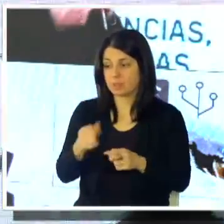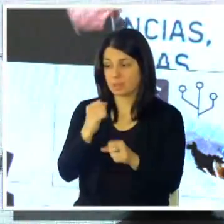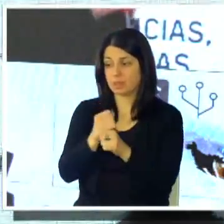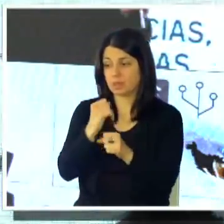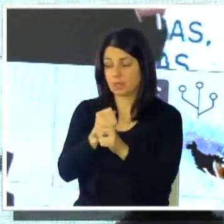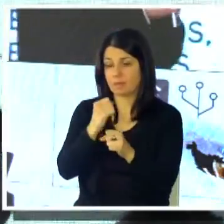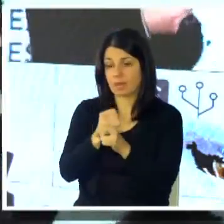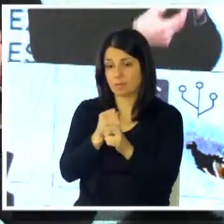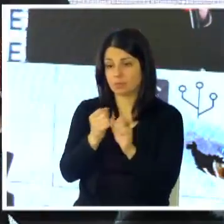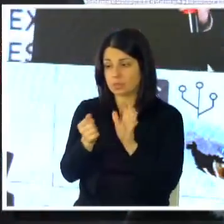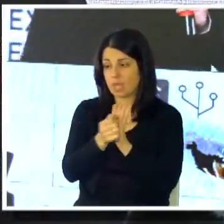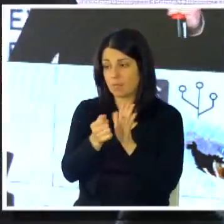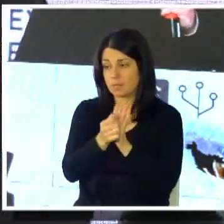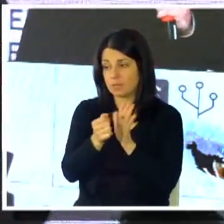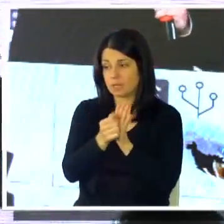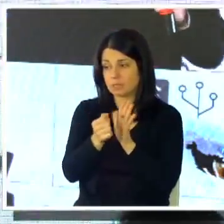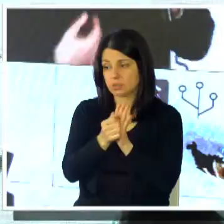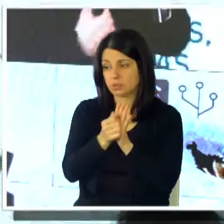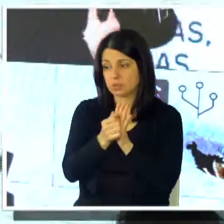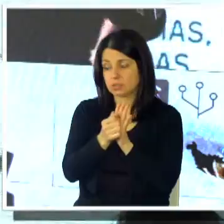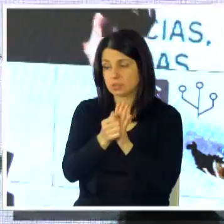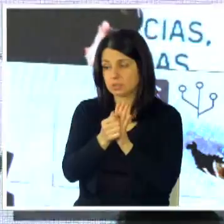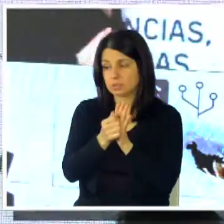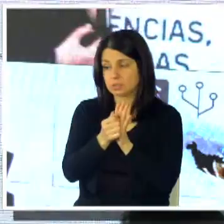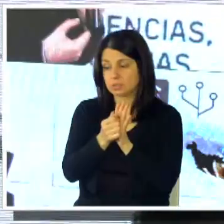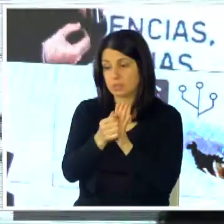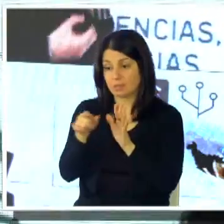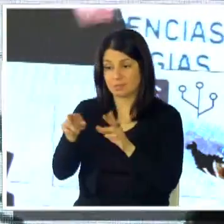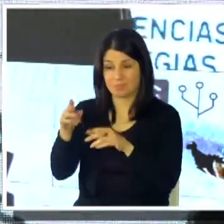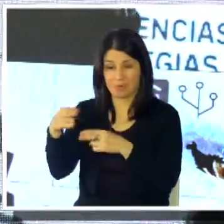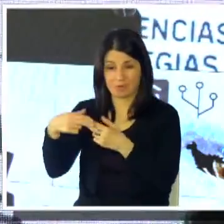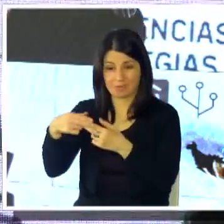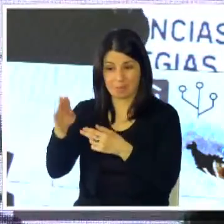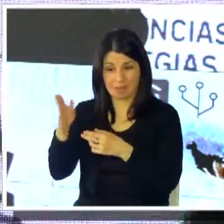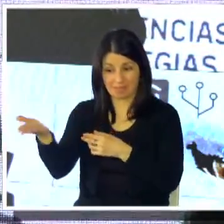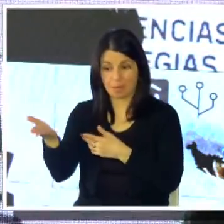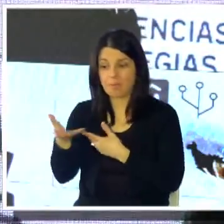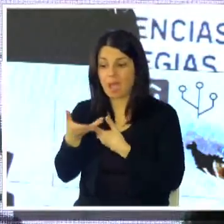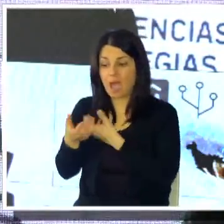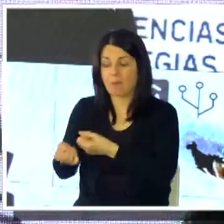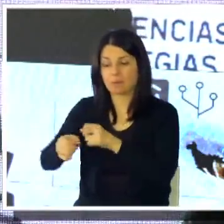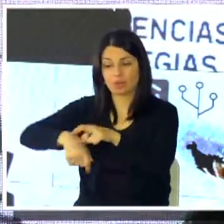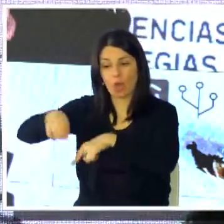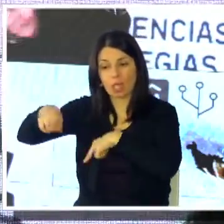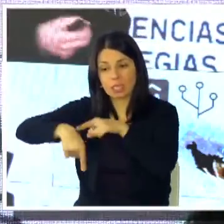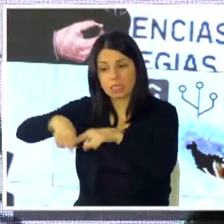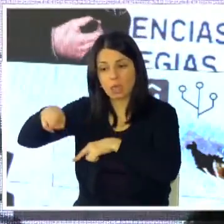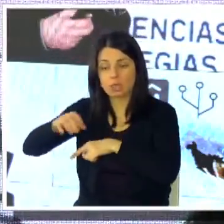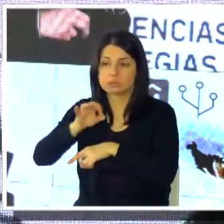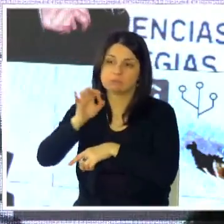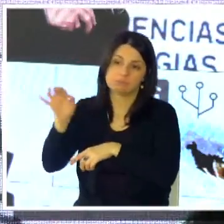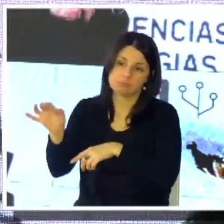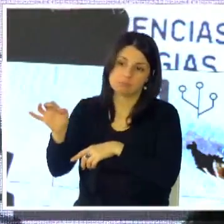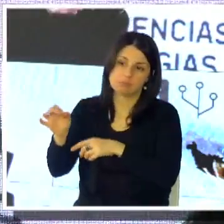trabajado aplicaciones sobre la plataforma, ya sea de apoyo a la gestión, o